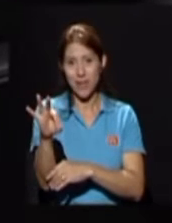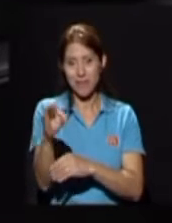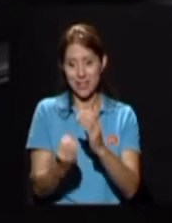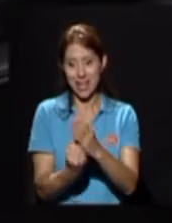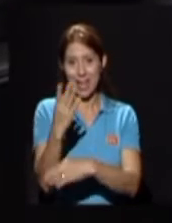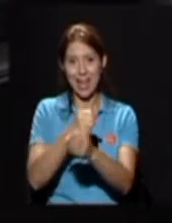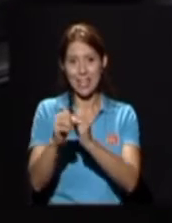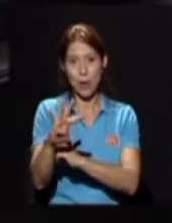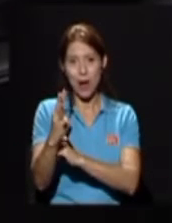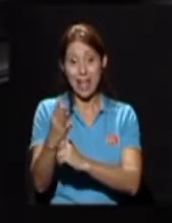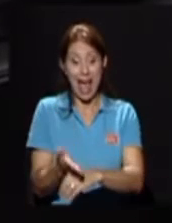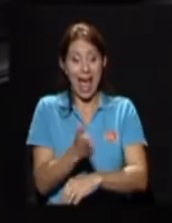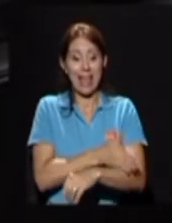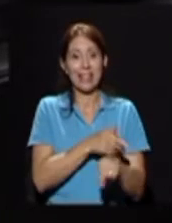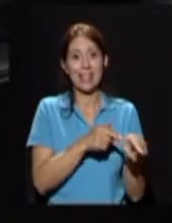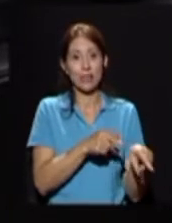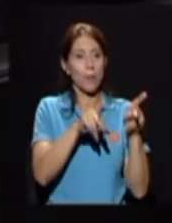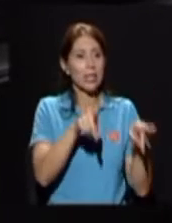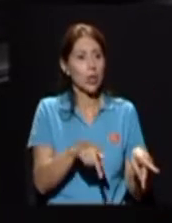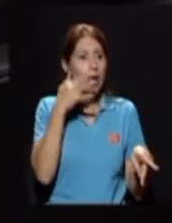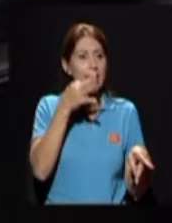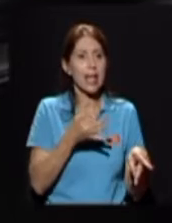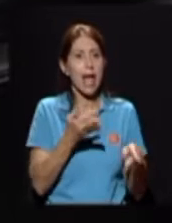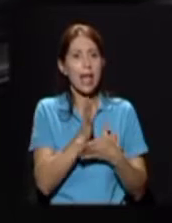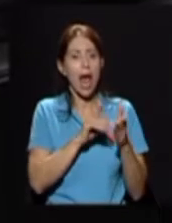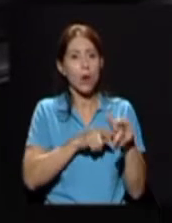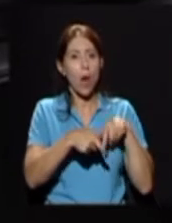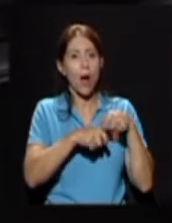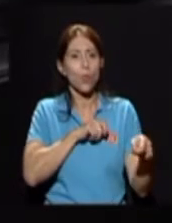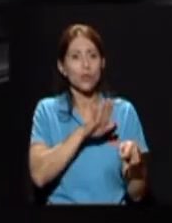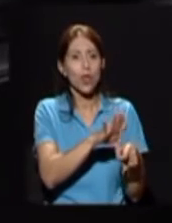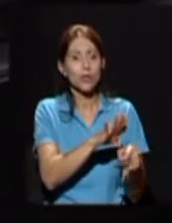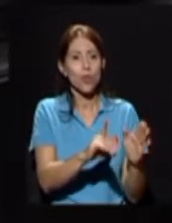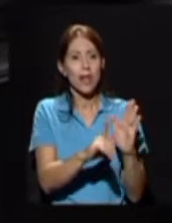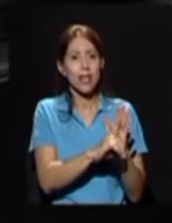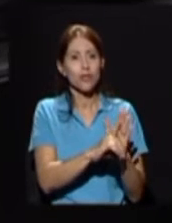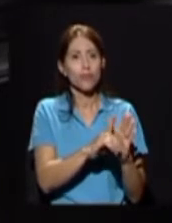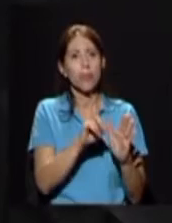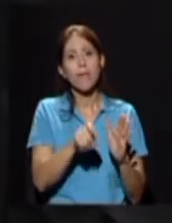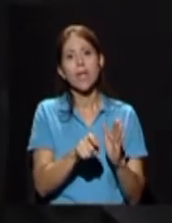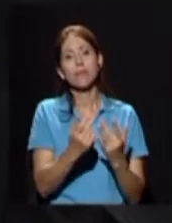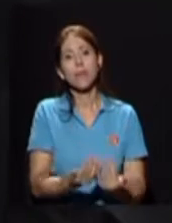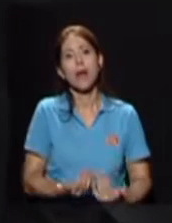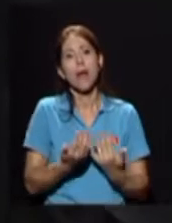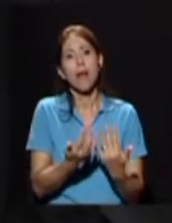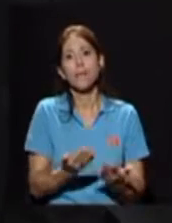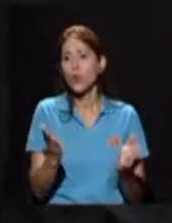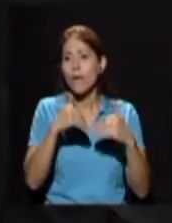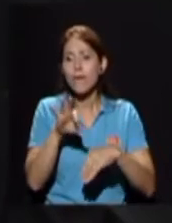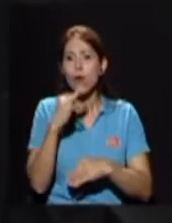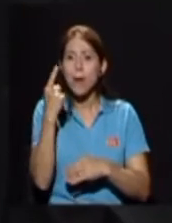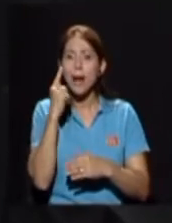su derecho frente al prestador de servicios de salud, básicamente tenía que sentarse a esperar el resto de la vida. No había una vía real